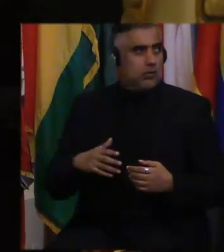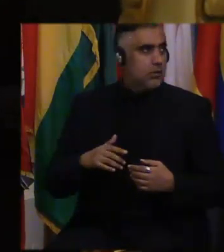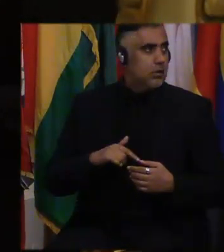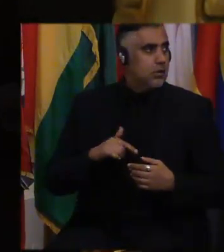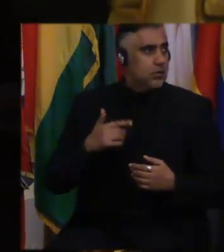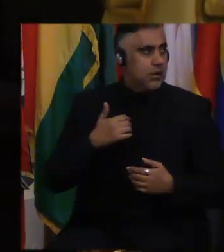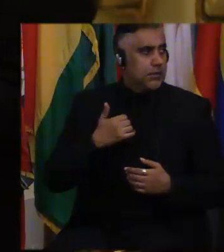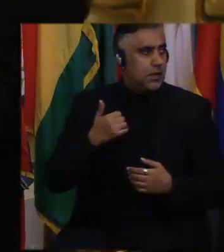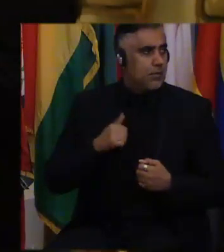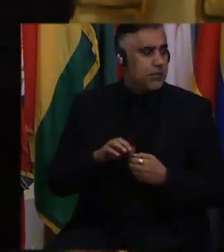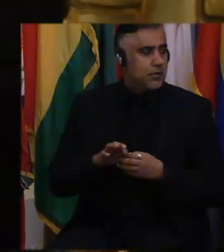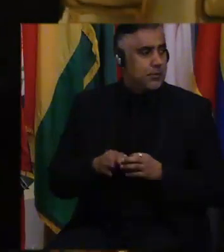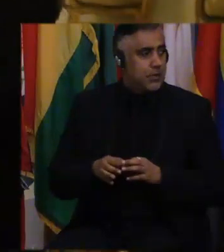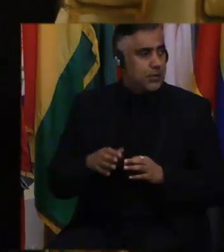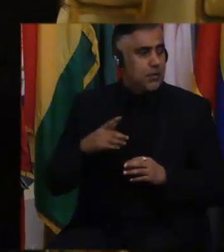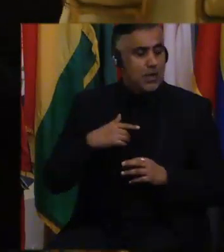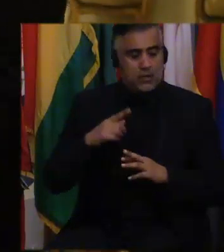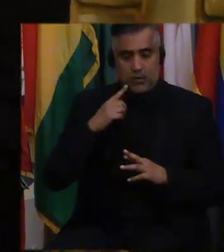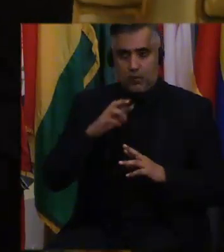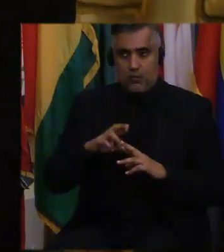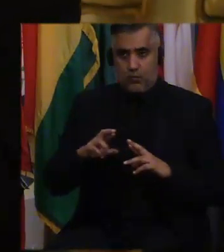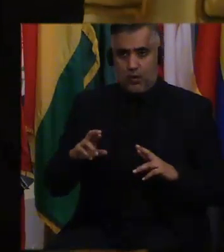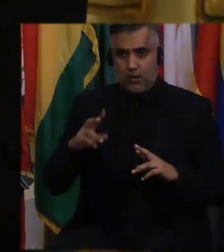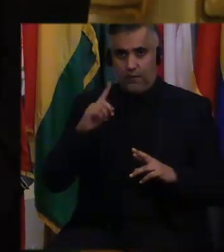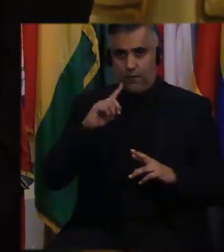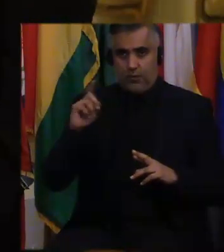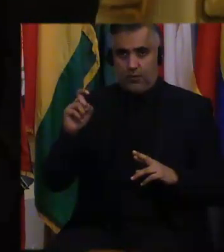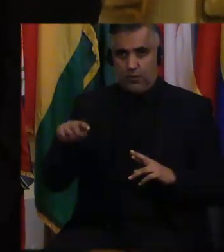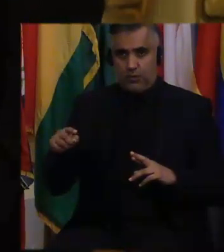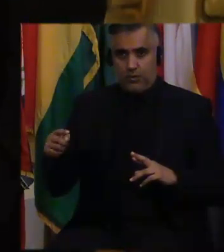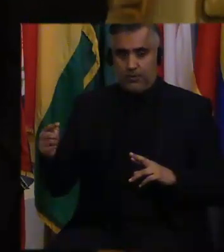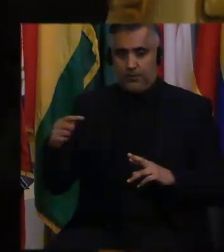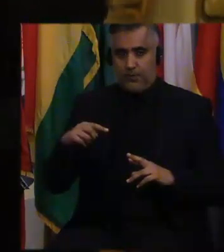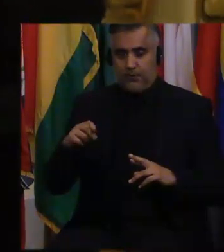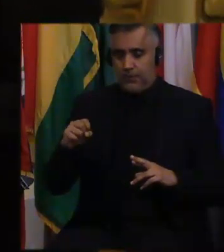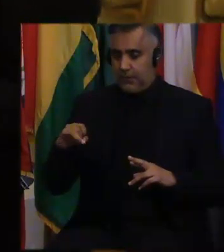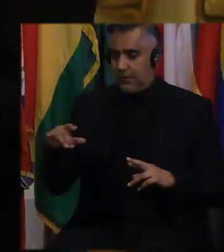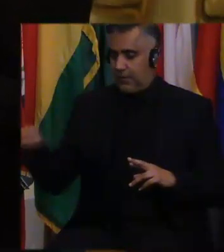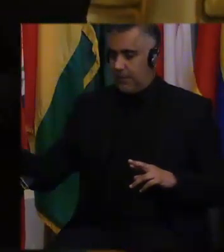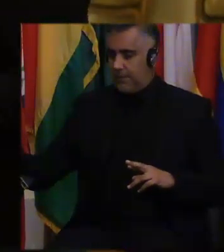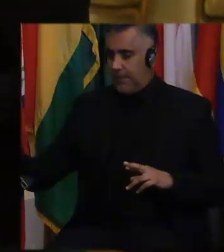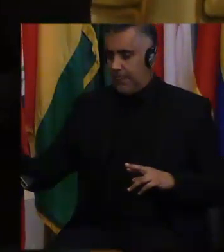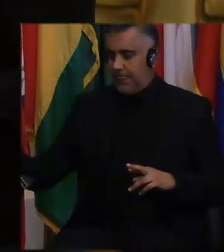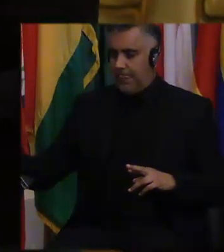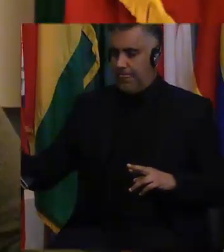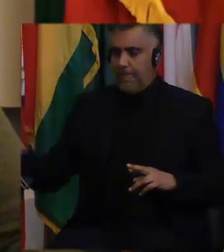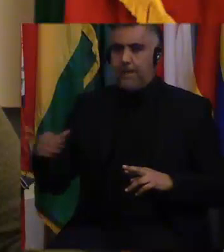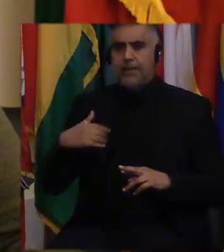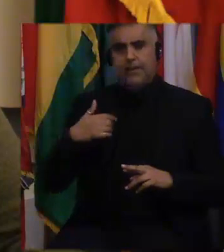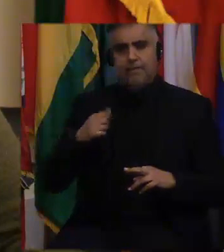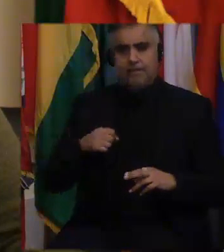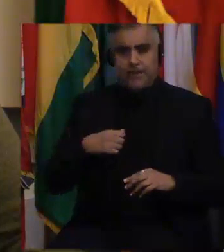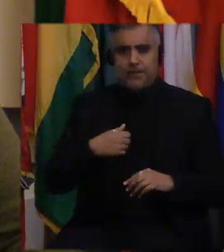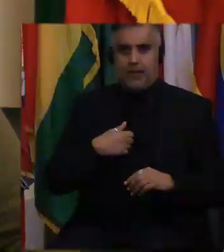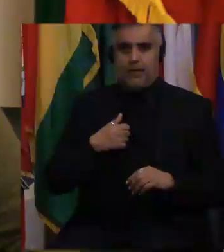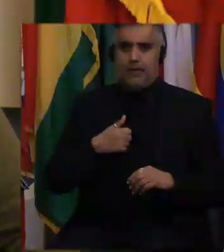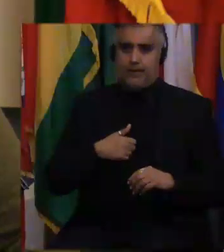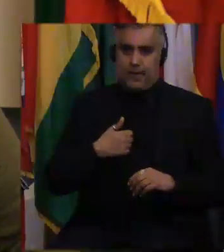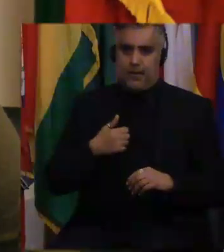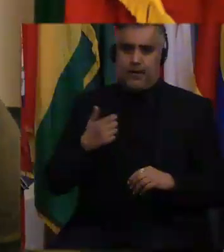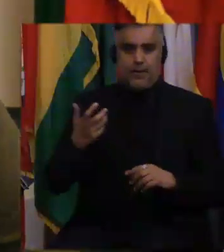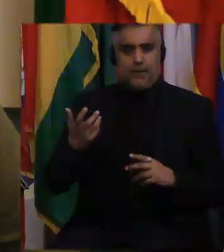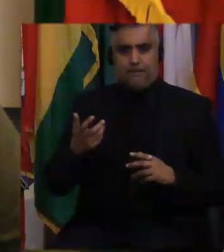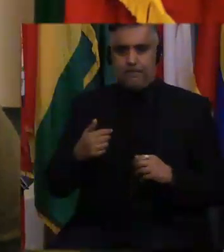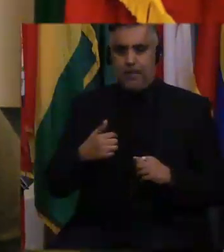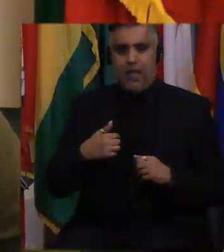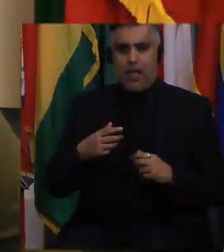difficulty with the interpretation, but I think we're ready to punt the question back to you, Sylvia. Sí, gracias. Me disculpo, pero me cansé y dejé